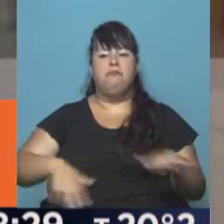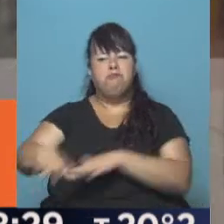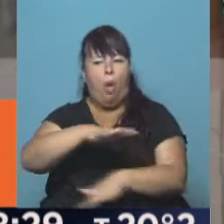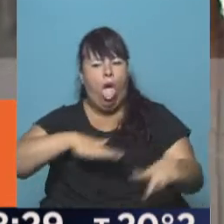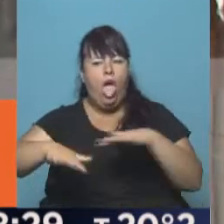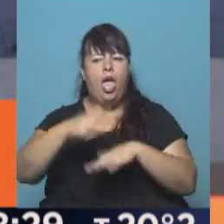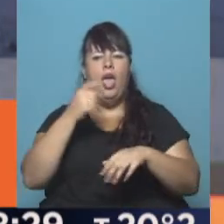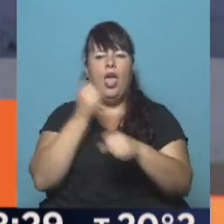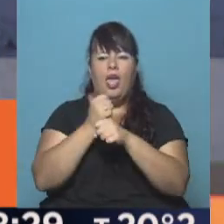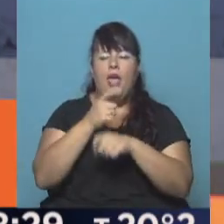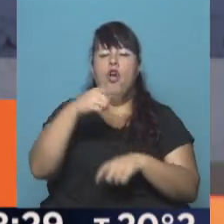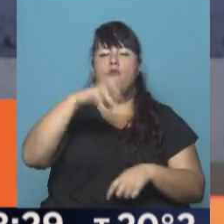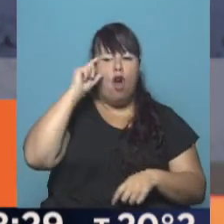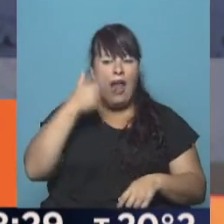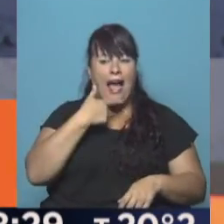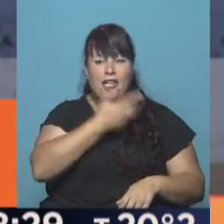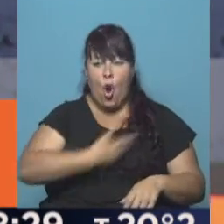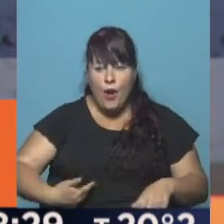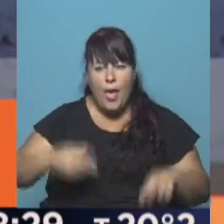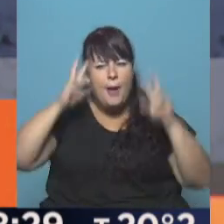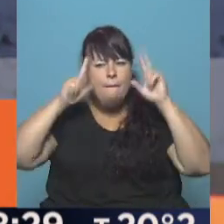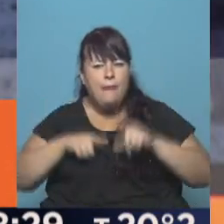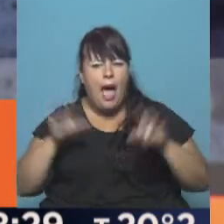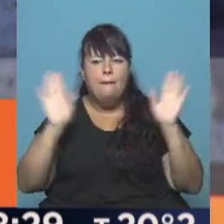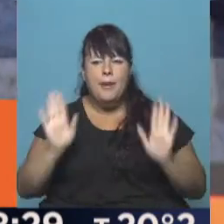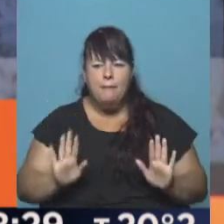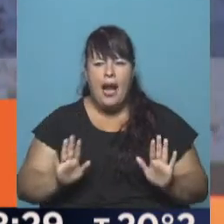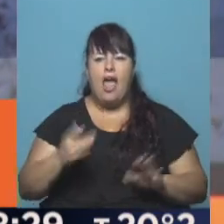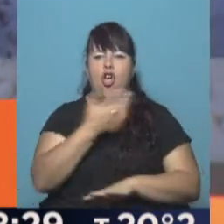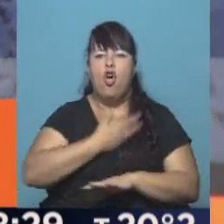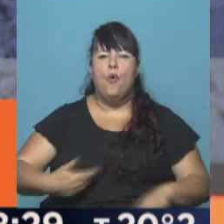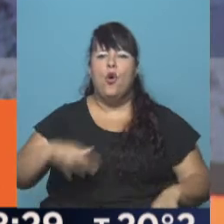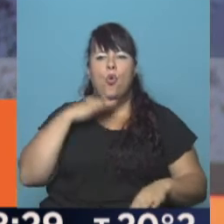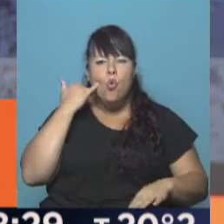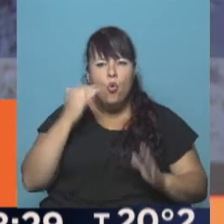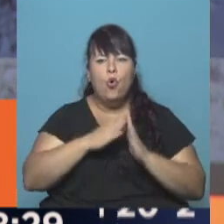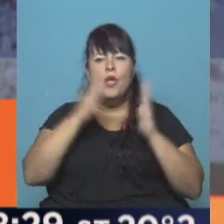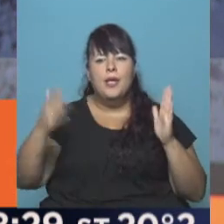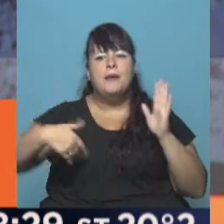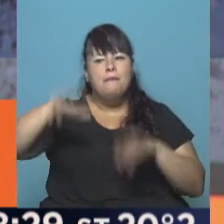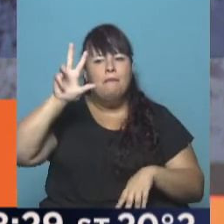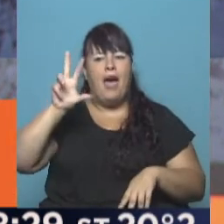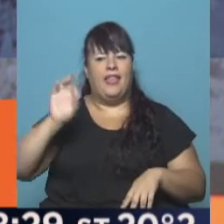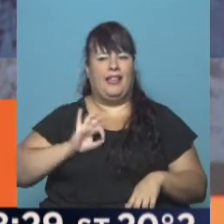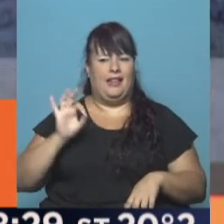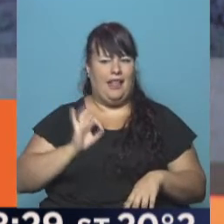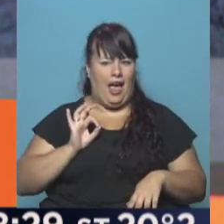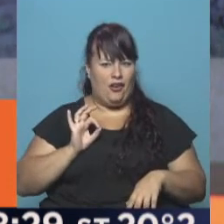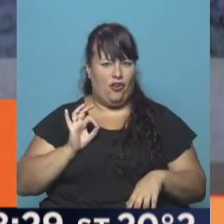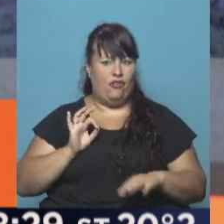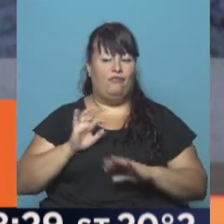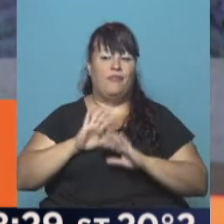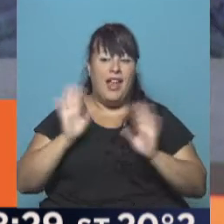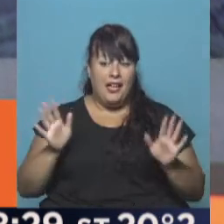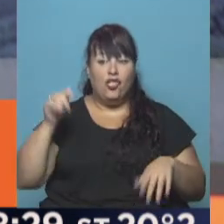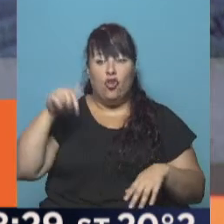este gerardo morales- planificó gobernar jujuy durante más de 30 años entonces